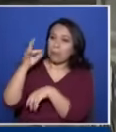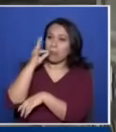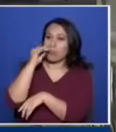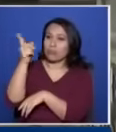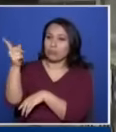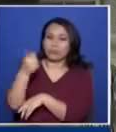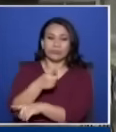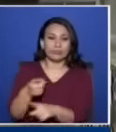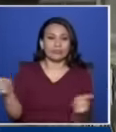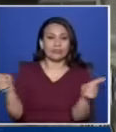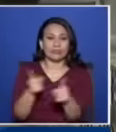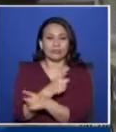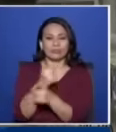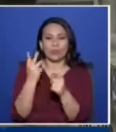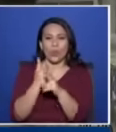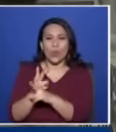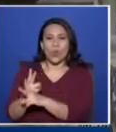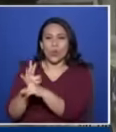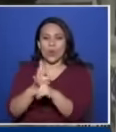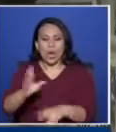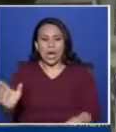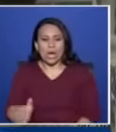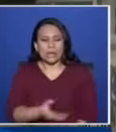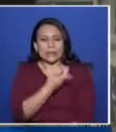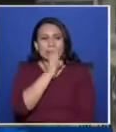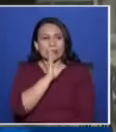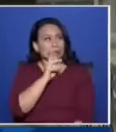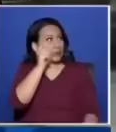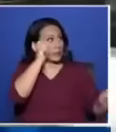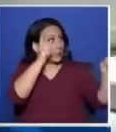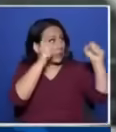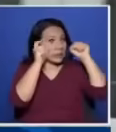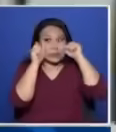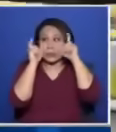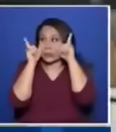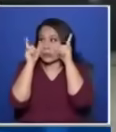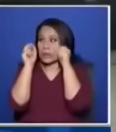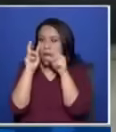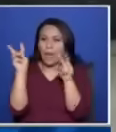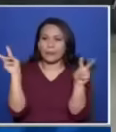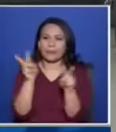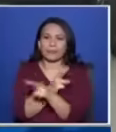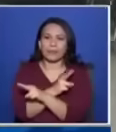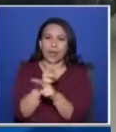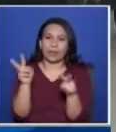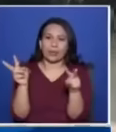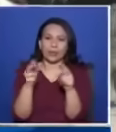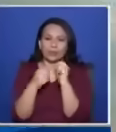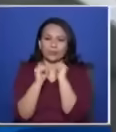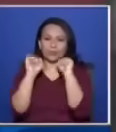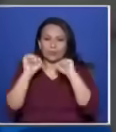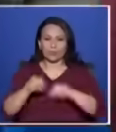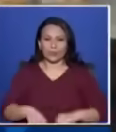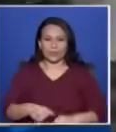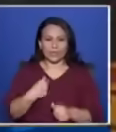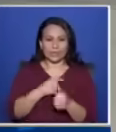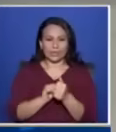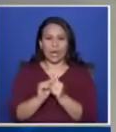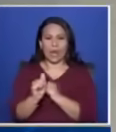nos decía el caballero, ¿no? Con mucho cuidado hay que estar mirando a ambos lados de la vía para poder